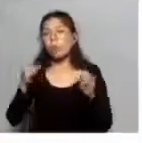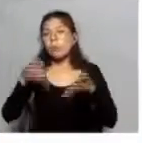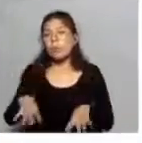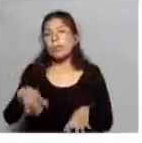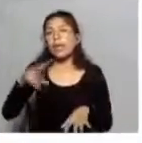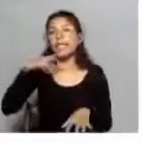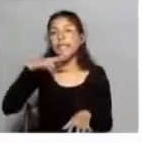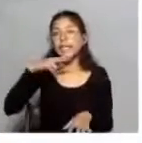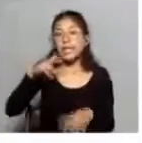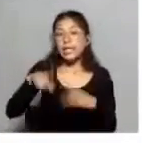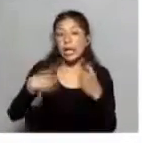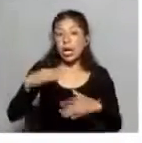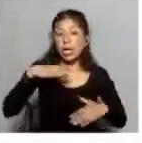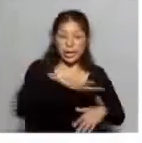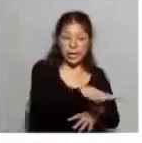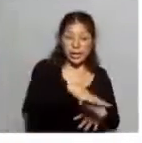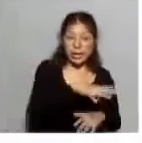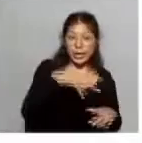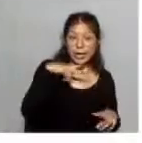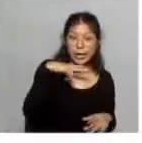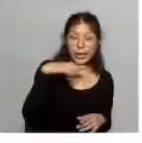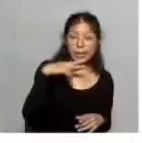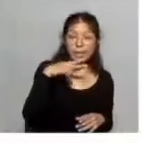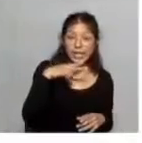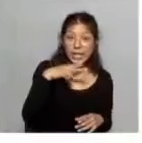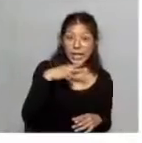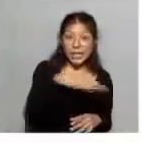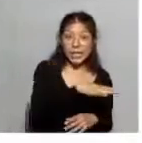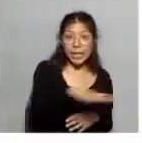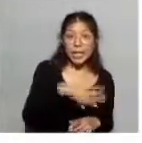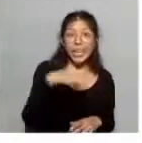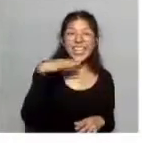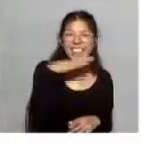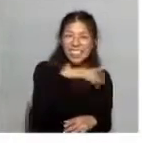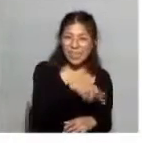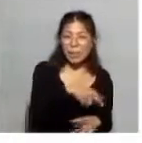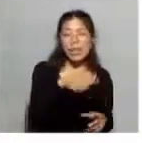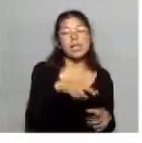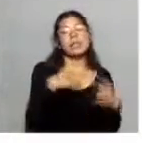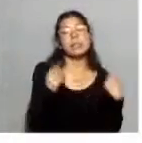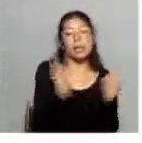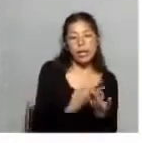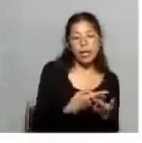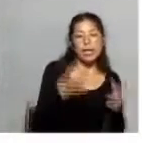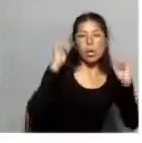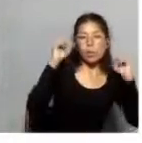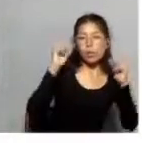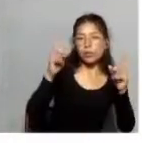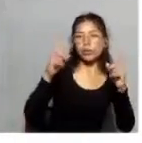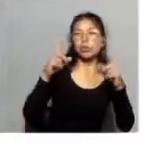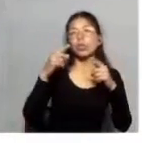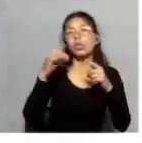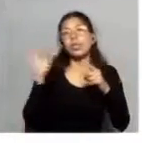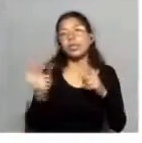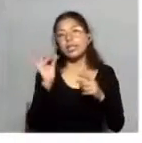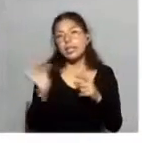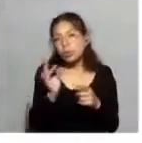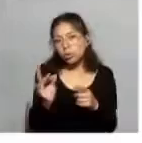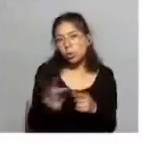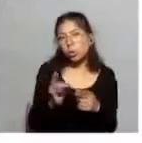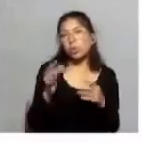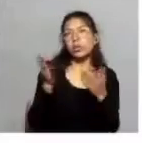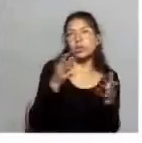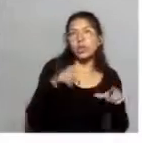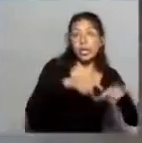8 de la mañana 88:30 para la atención sobre todo de trámites de los docentes del interior de la provincia en el club